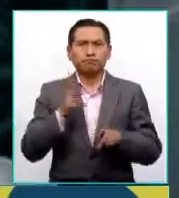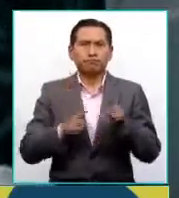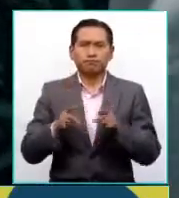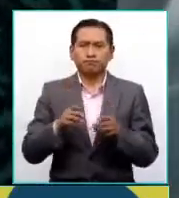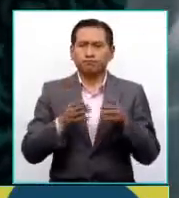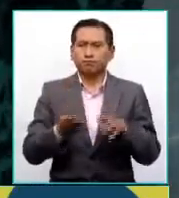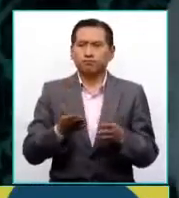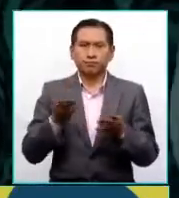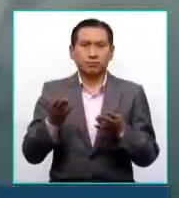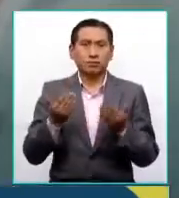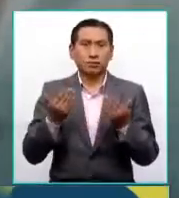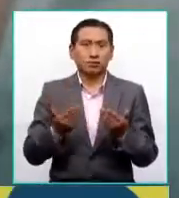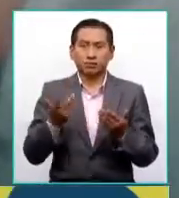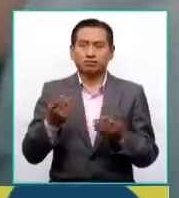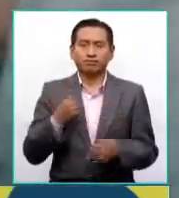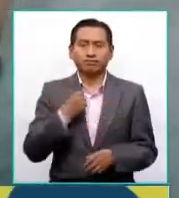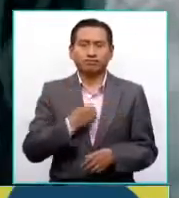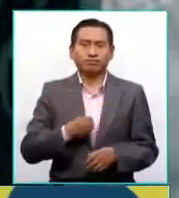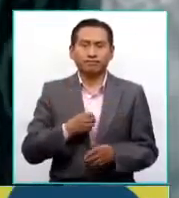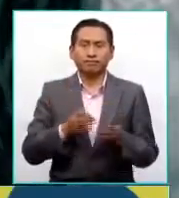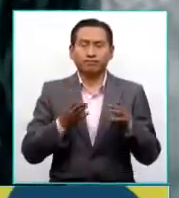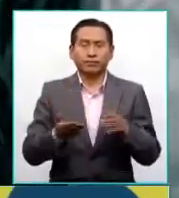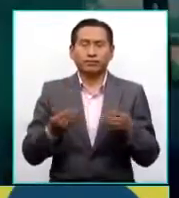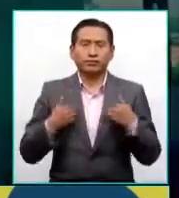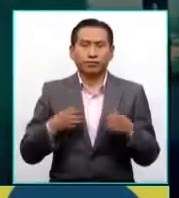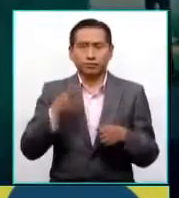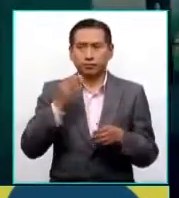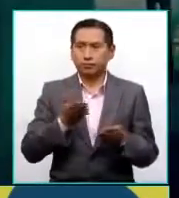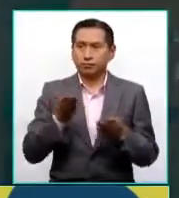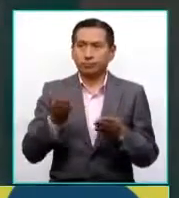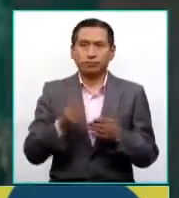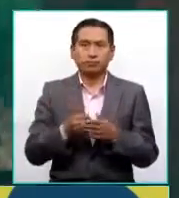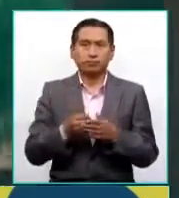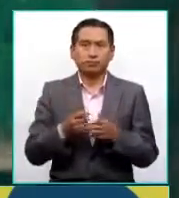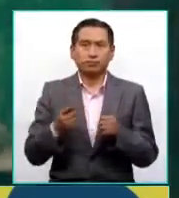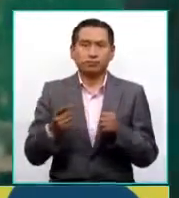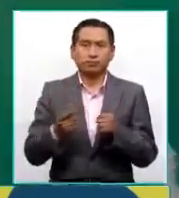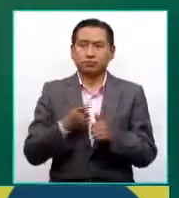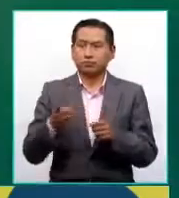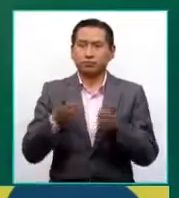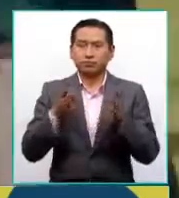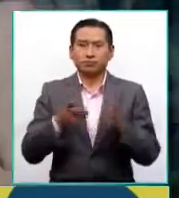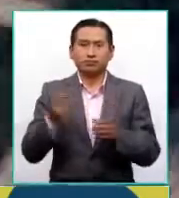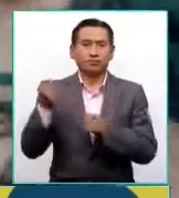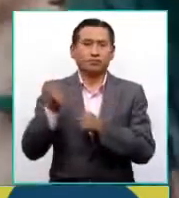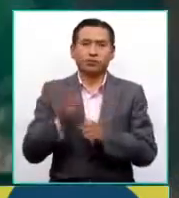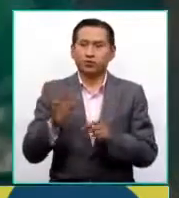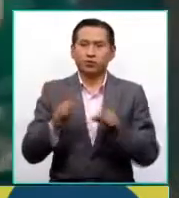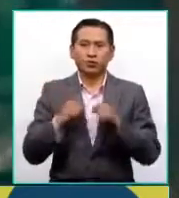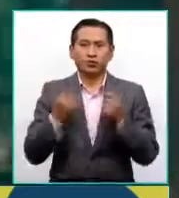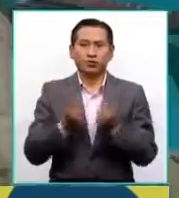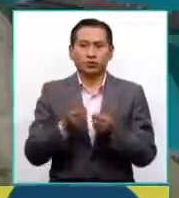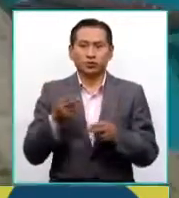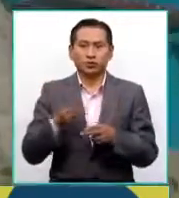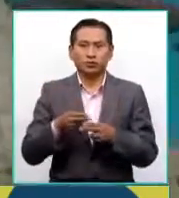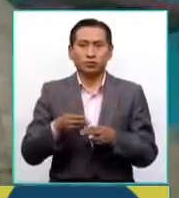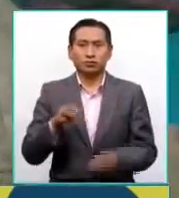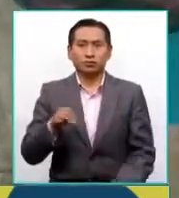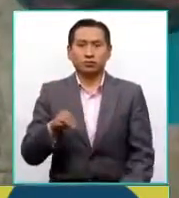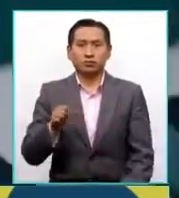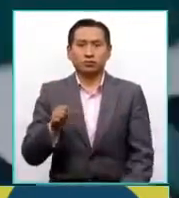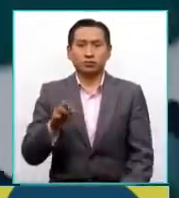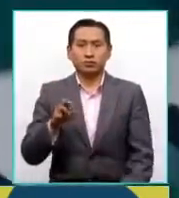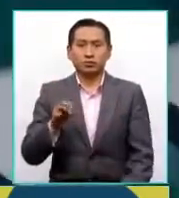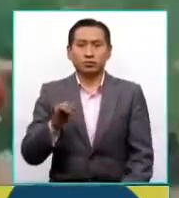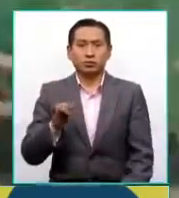han perdido la vida. En este caso, lamentamos el fallecimiento del primer director y fundador de Maroyu. Al final del programa nos